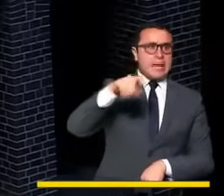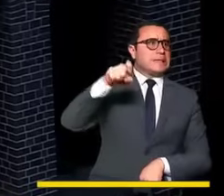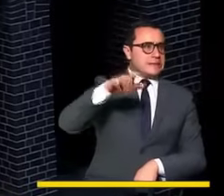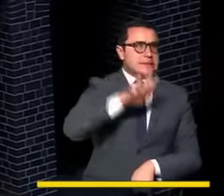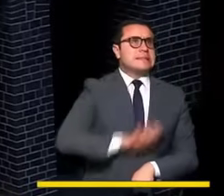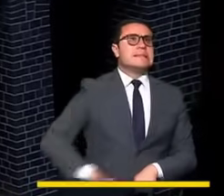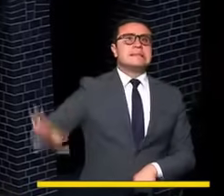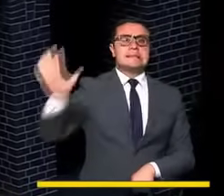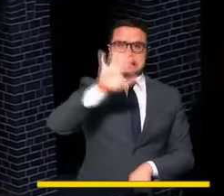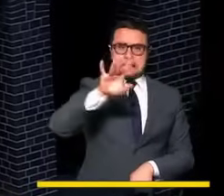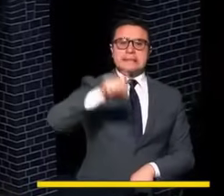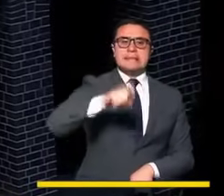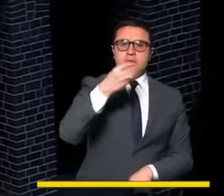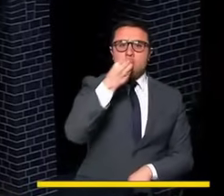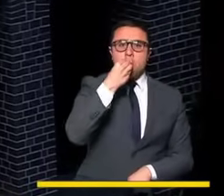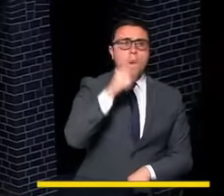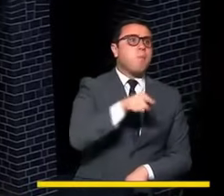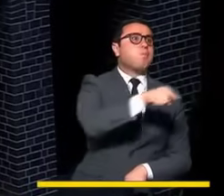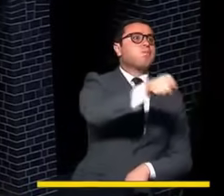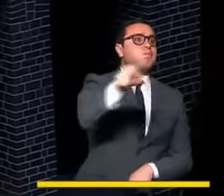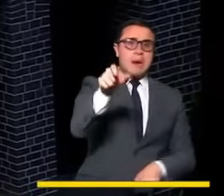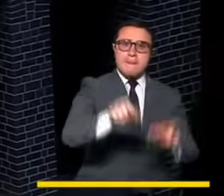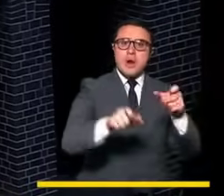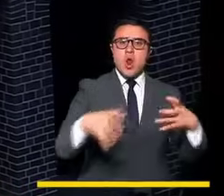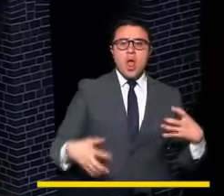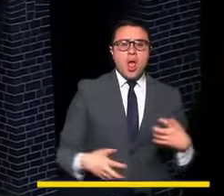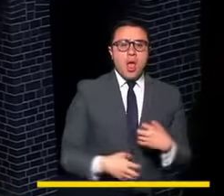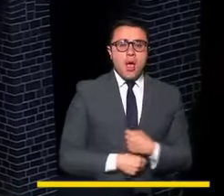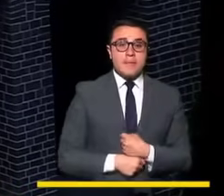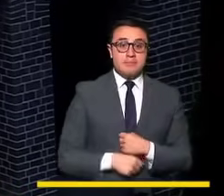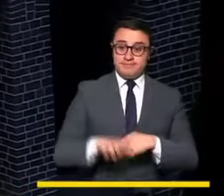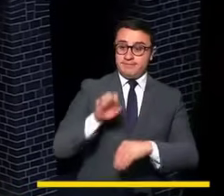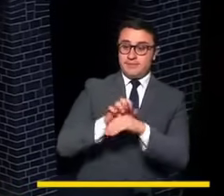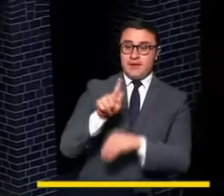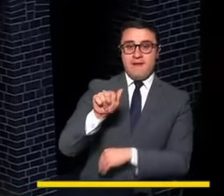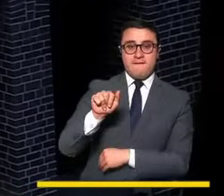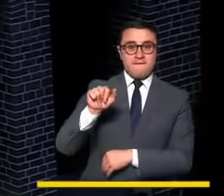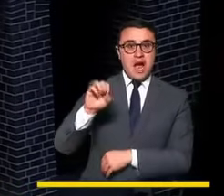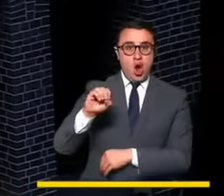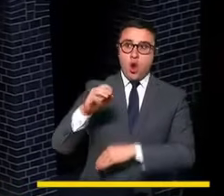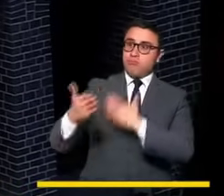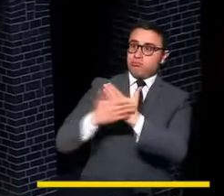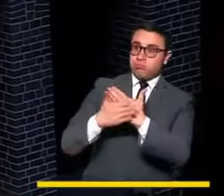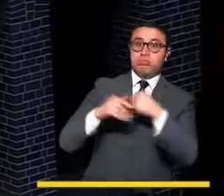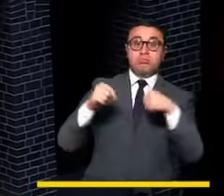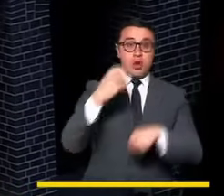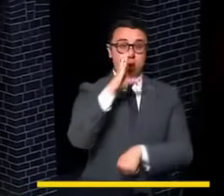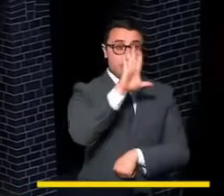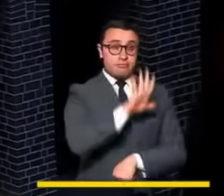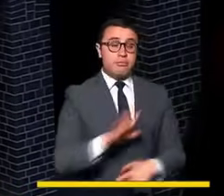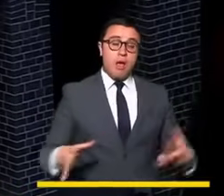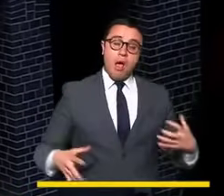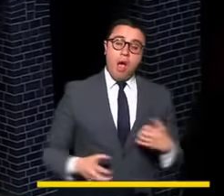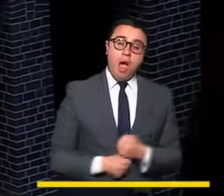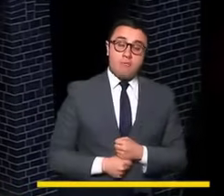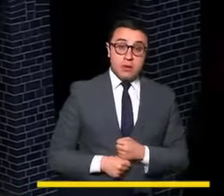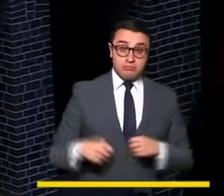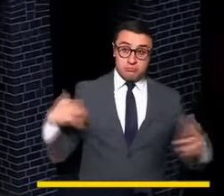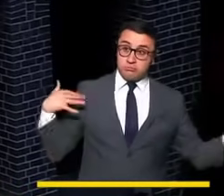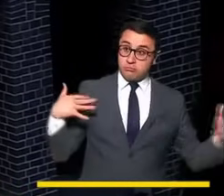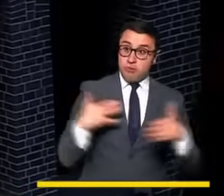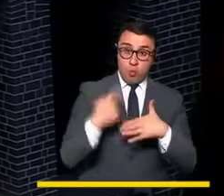aquí hay hambre. La FAO nos indica que ha disminuido el hambre en Colombia el año